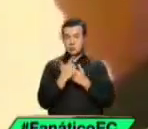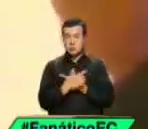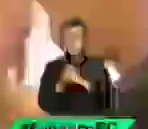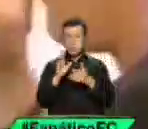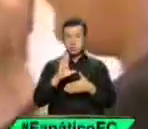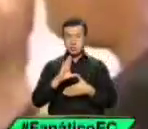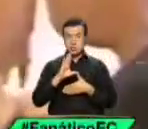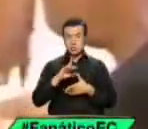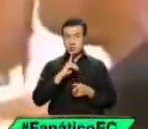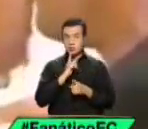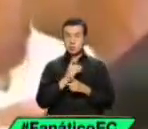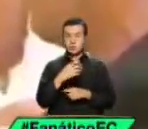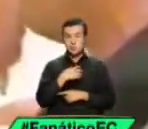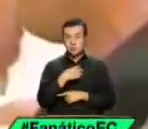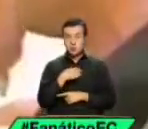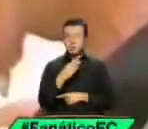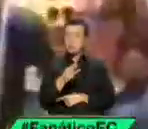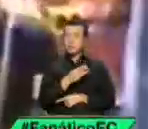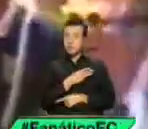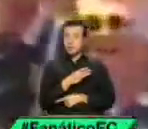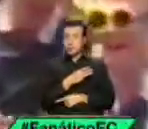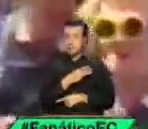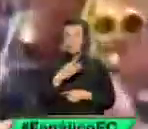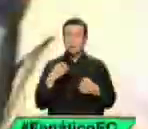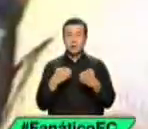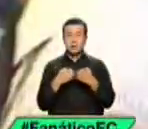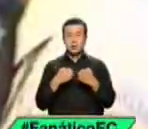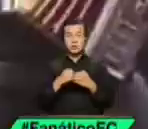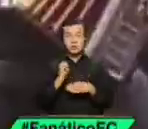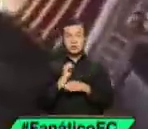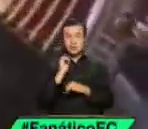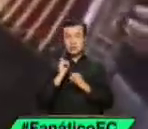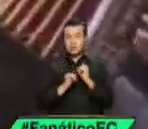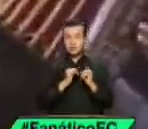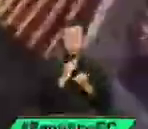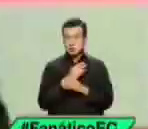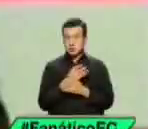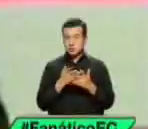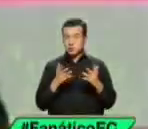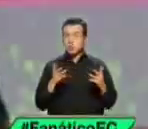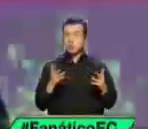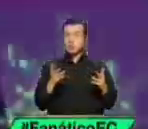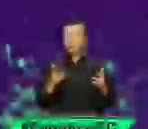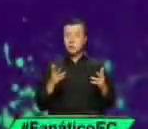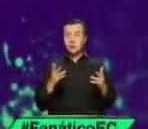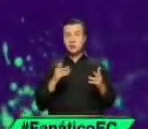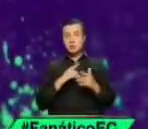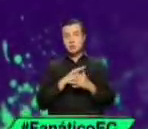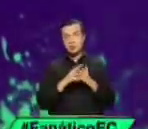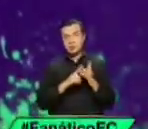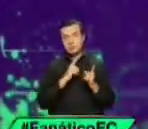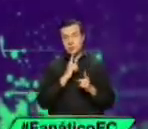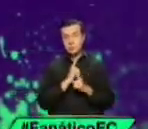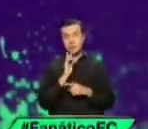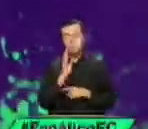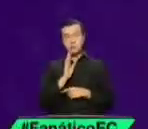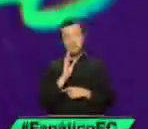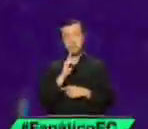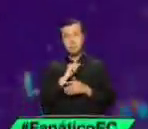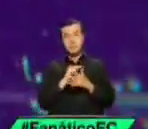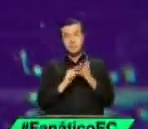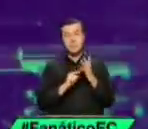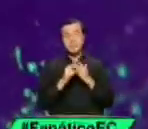América, con Barcelona, con Emelec, con la selección ecuatoriana a nivel internacional, dueño de varias crónicas y de